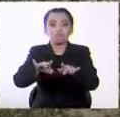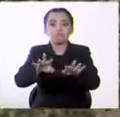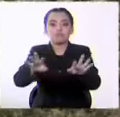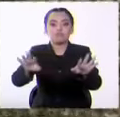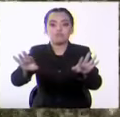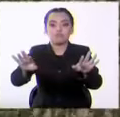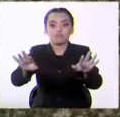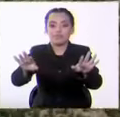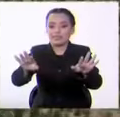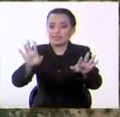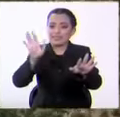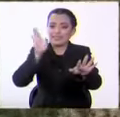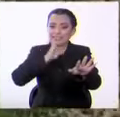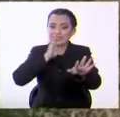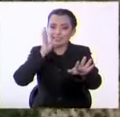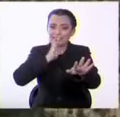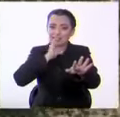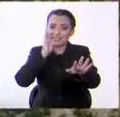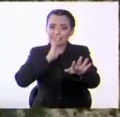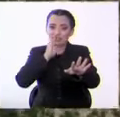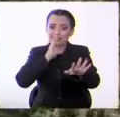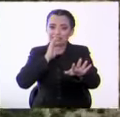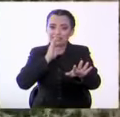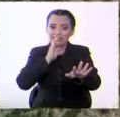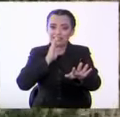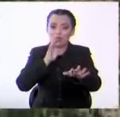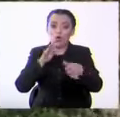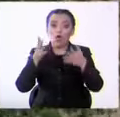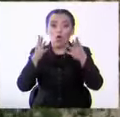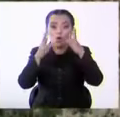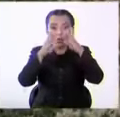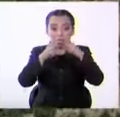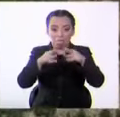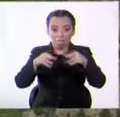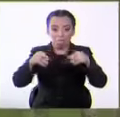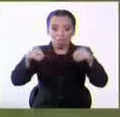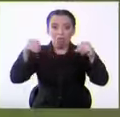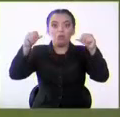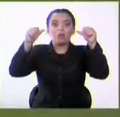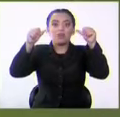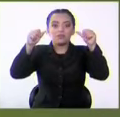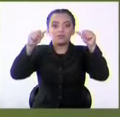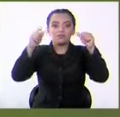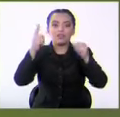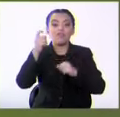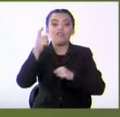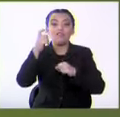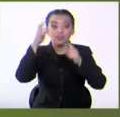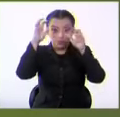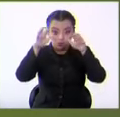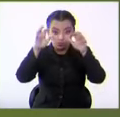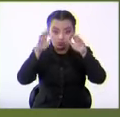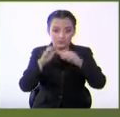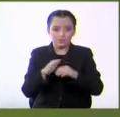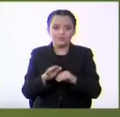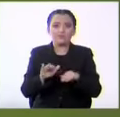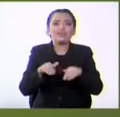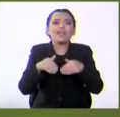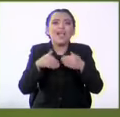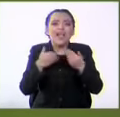estuviesen contaminadas? O peor aún, desaparezcan por la falta de lluvia. ¿Qué pasaría